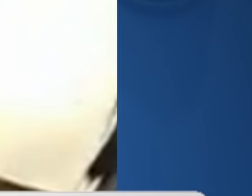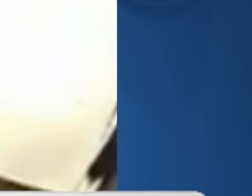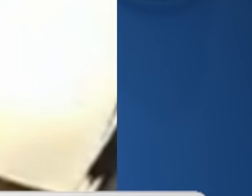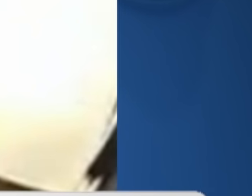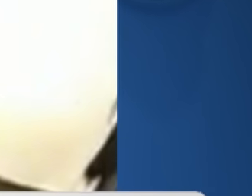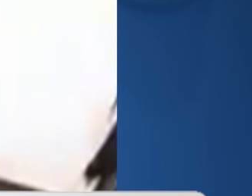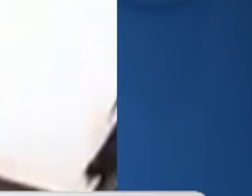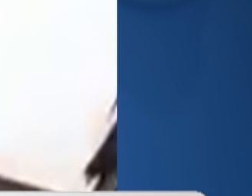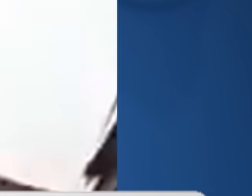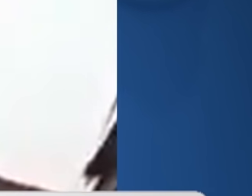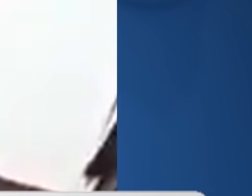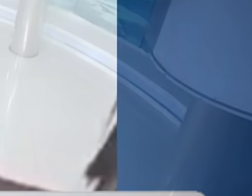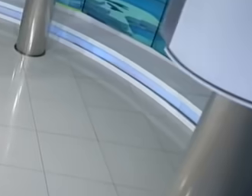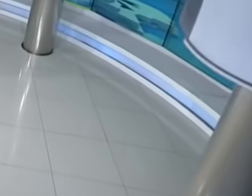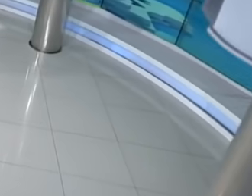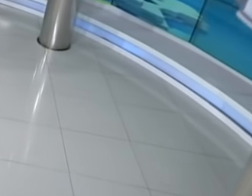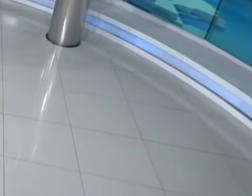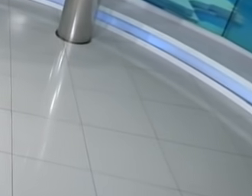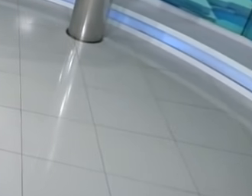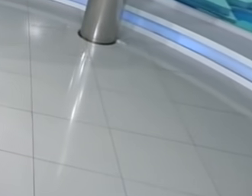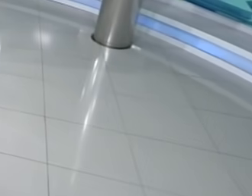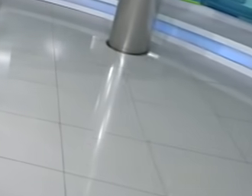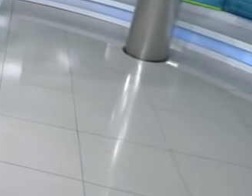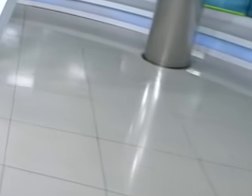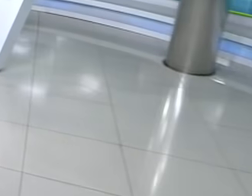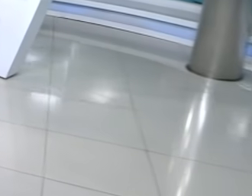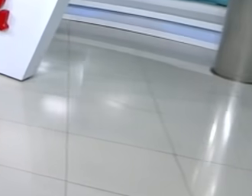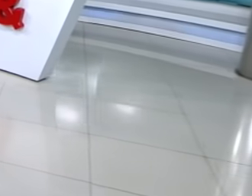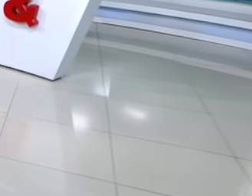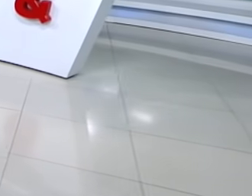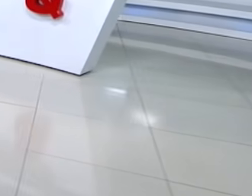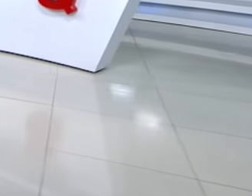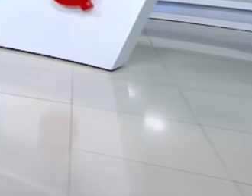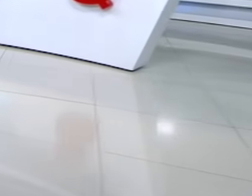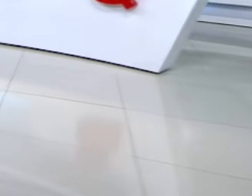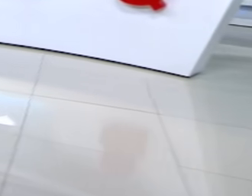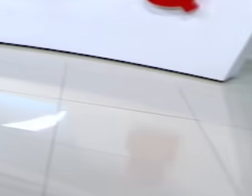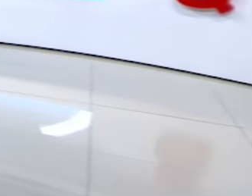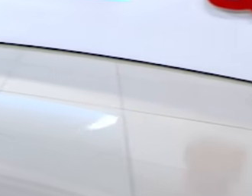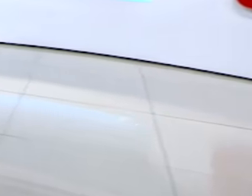de la fiscalía. Con Luisa Tobo.